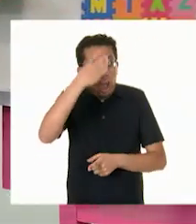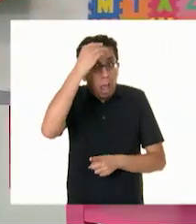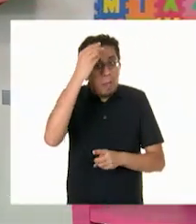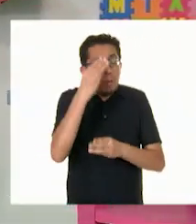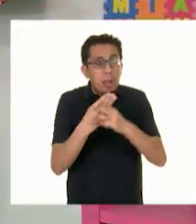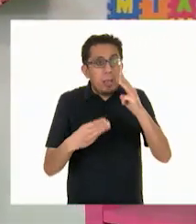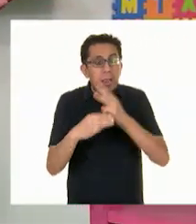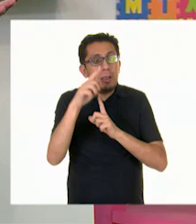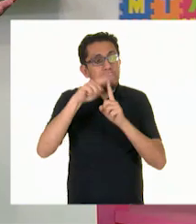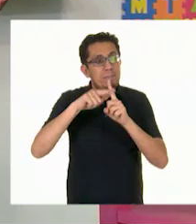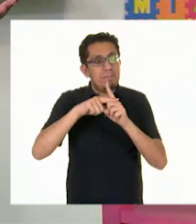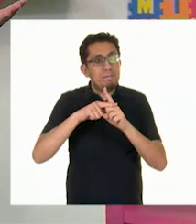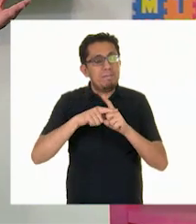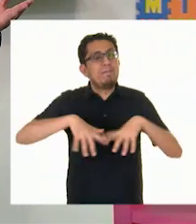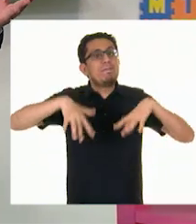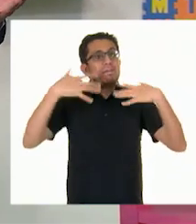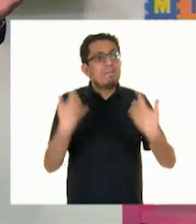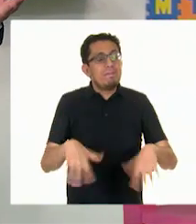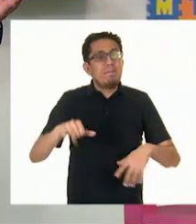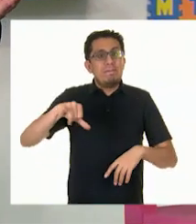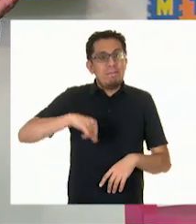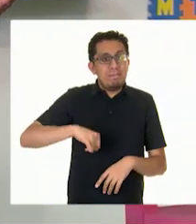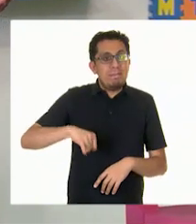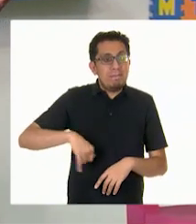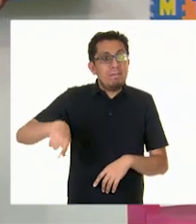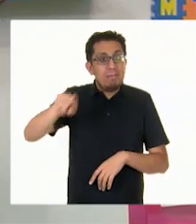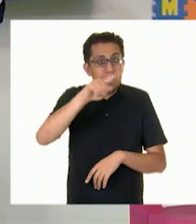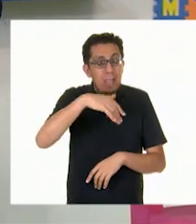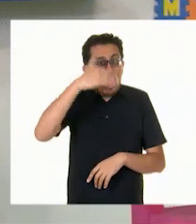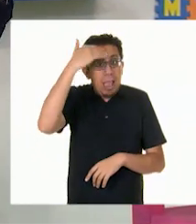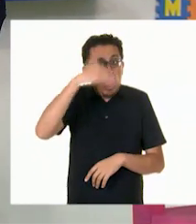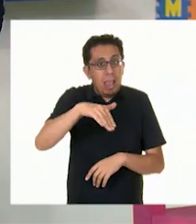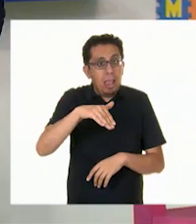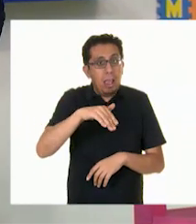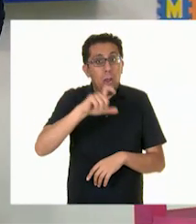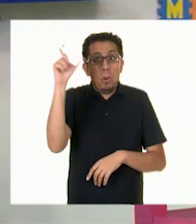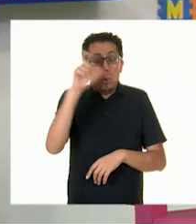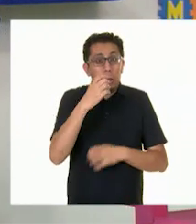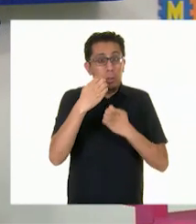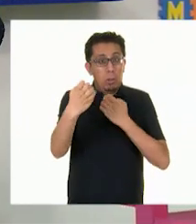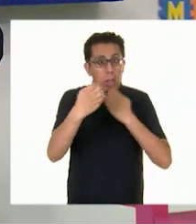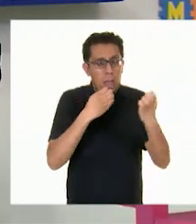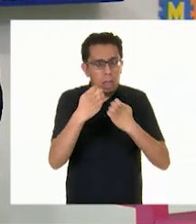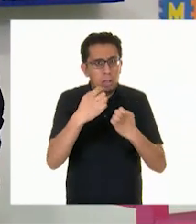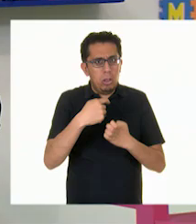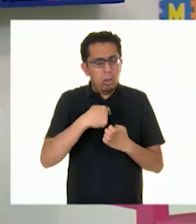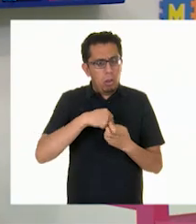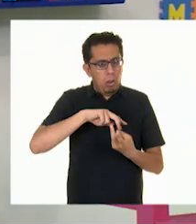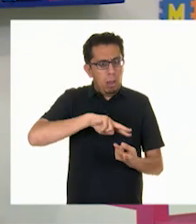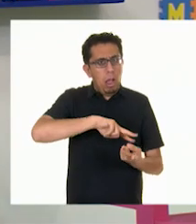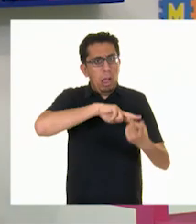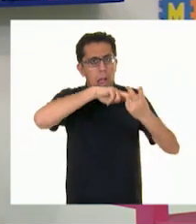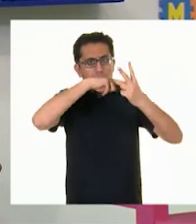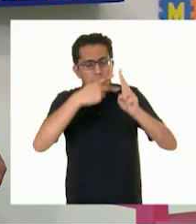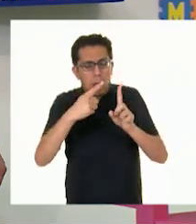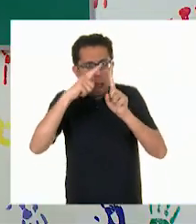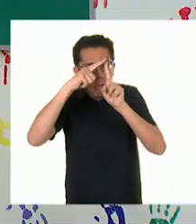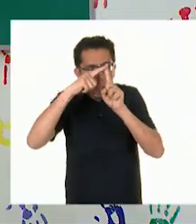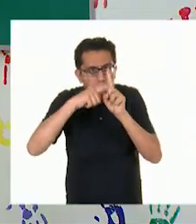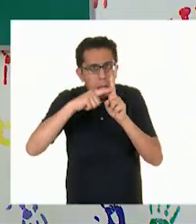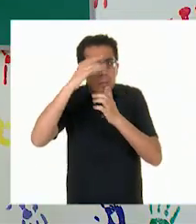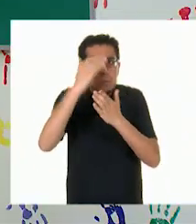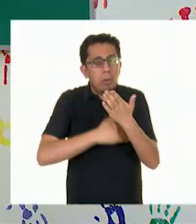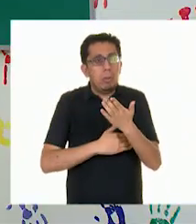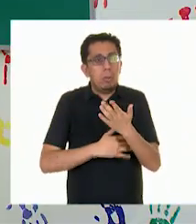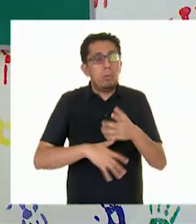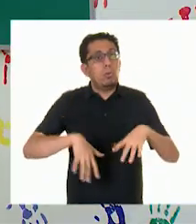interesante! ¿Ustedes se les hubiera ocurrido, pasado por la cabeza, que después de hacer ejercicio mi temperatura iba a bajar?